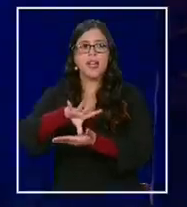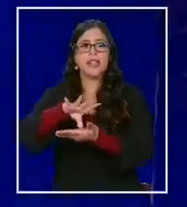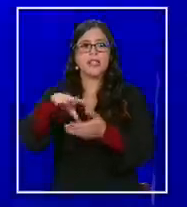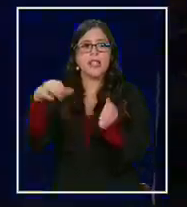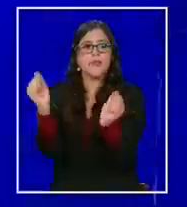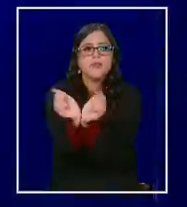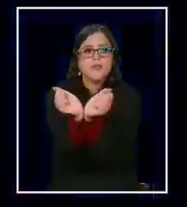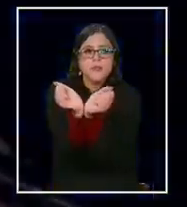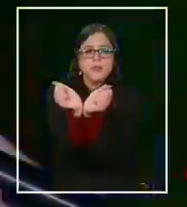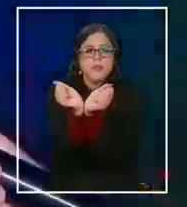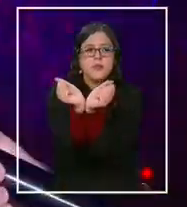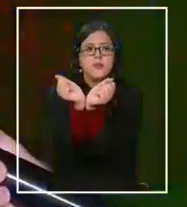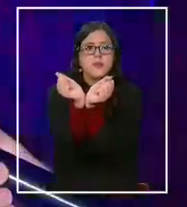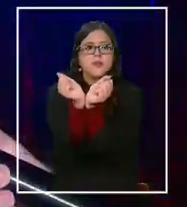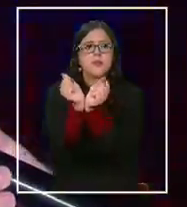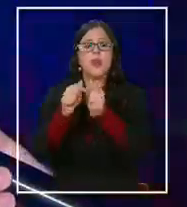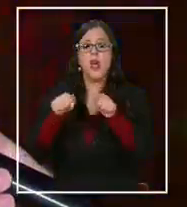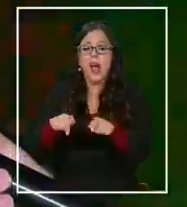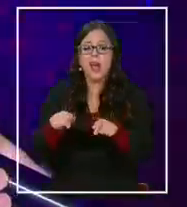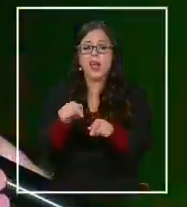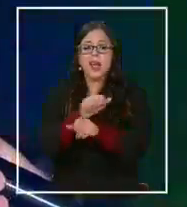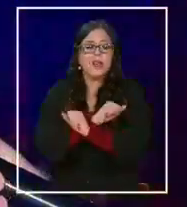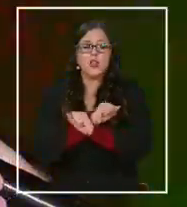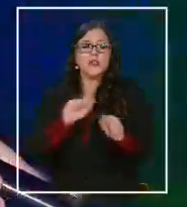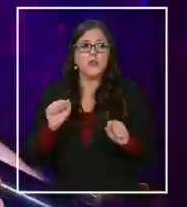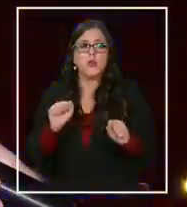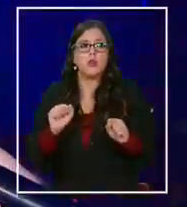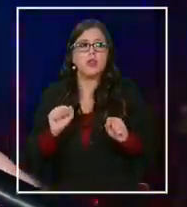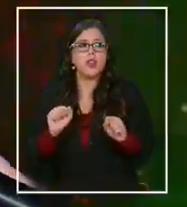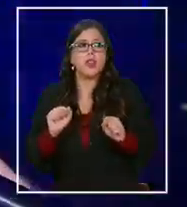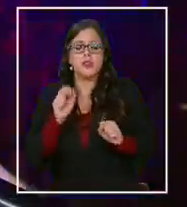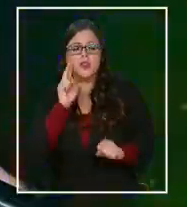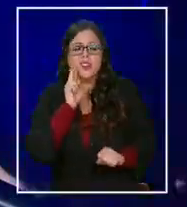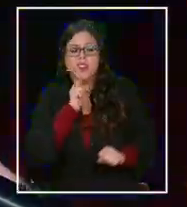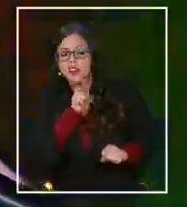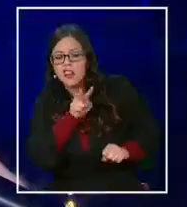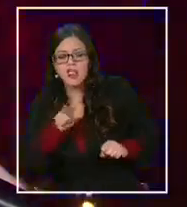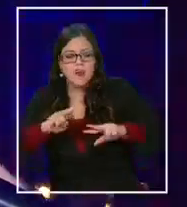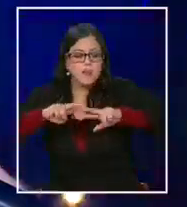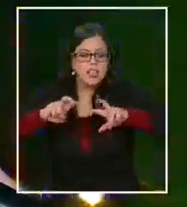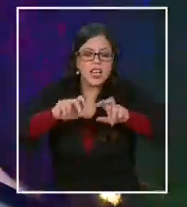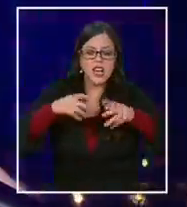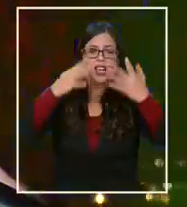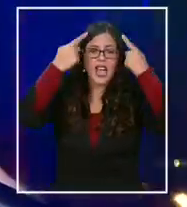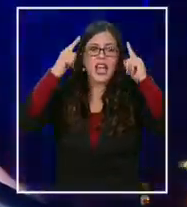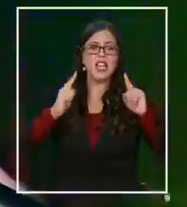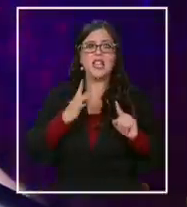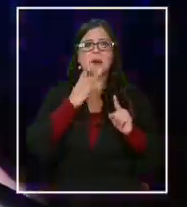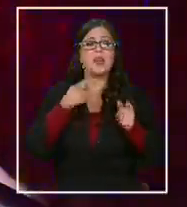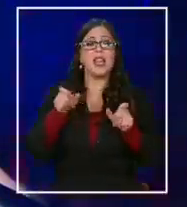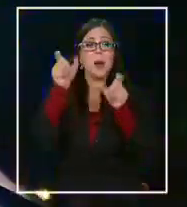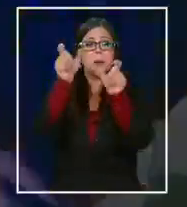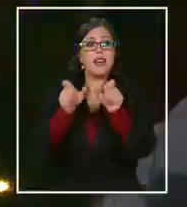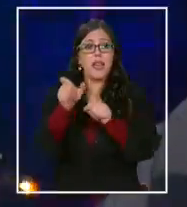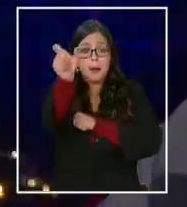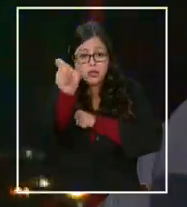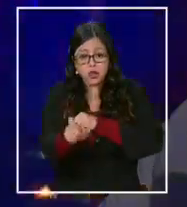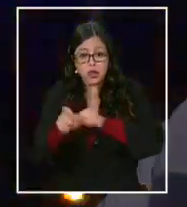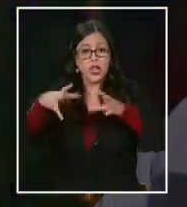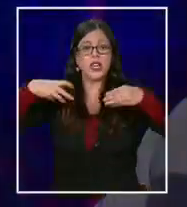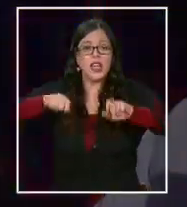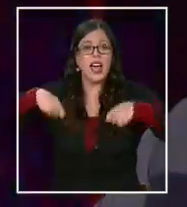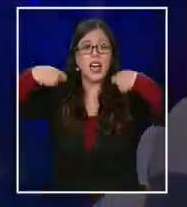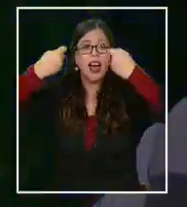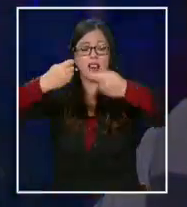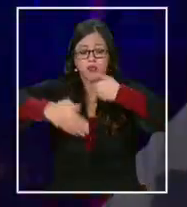de manos. No se pudieron apreciar algún tipo de herida, ya que se encontraba la persona envuelta completamente enfrazada. No se